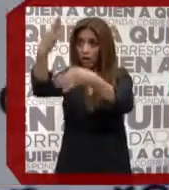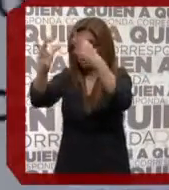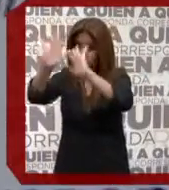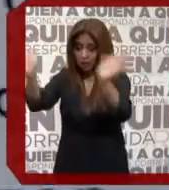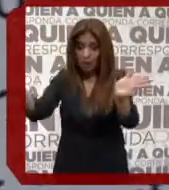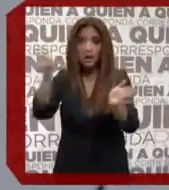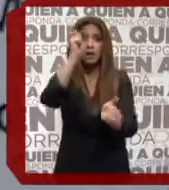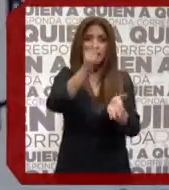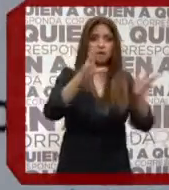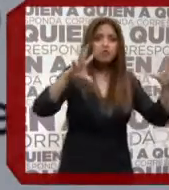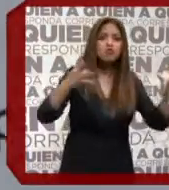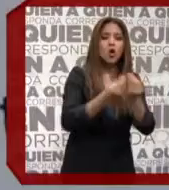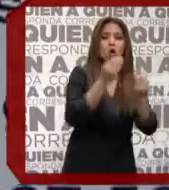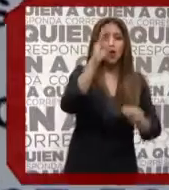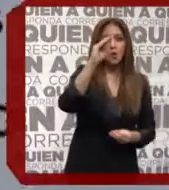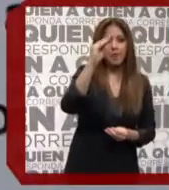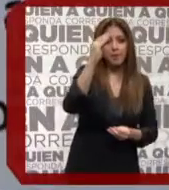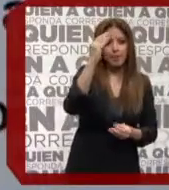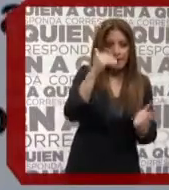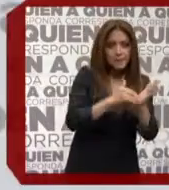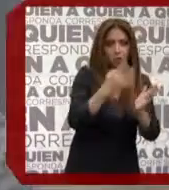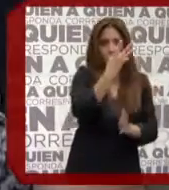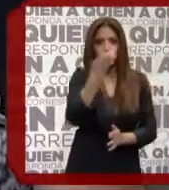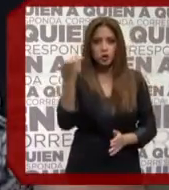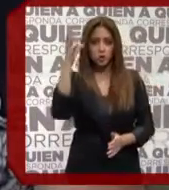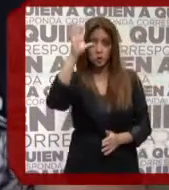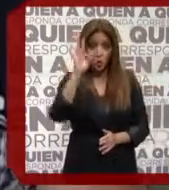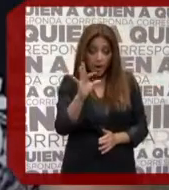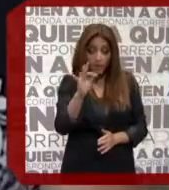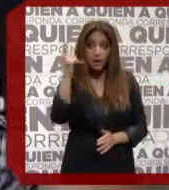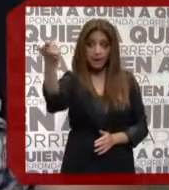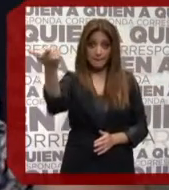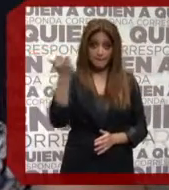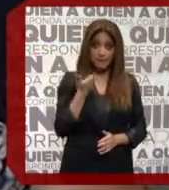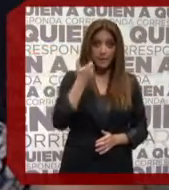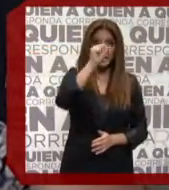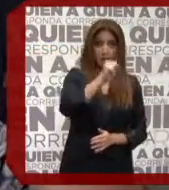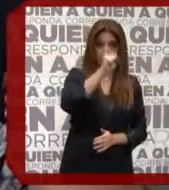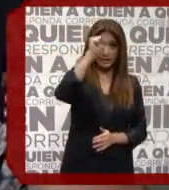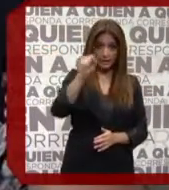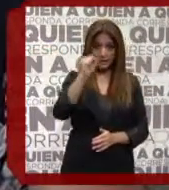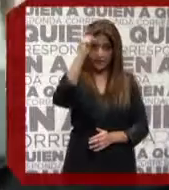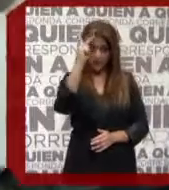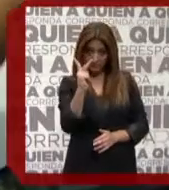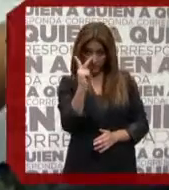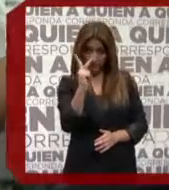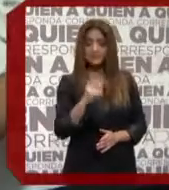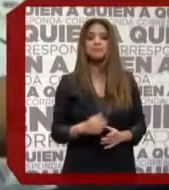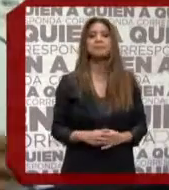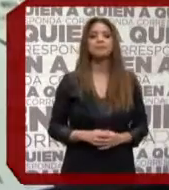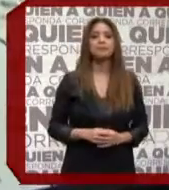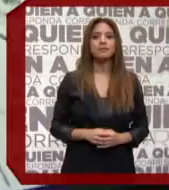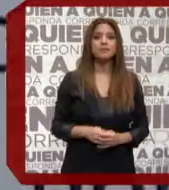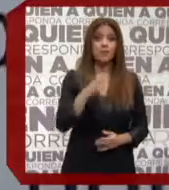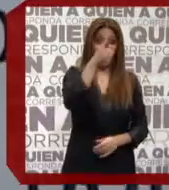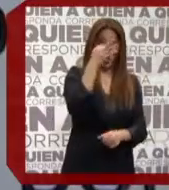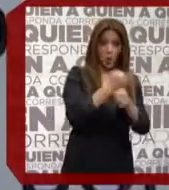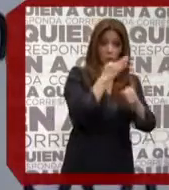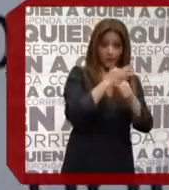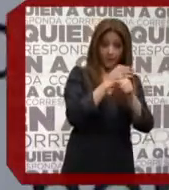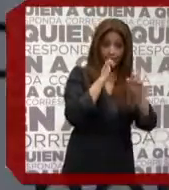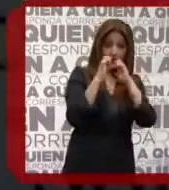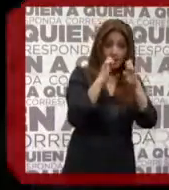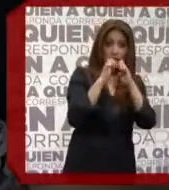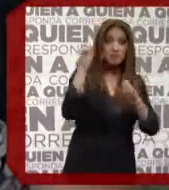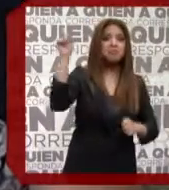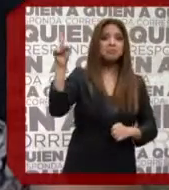de 90.440 pesos que me tiene que pagar la Secretaría de Seguridad Pública. A decir de la entrevistada, la Secretaría se